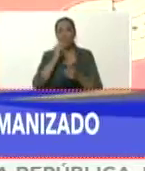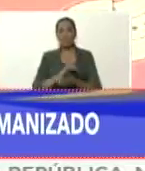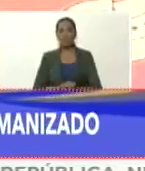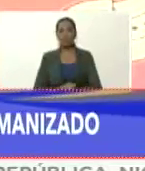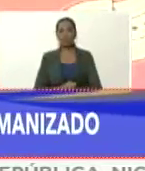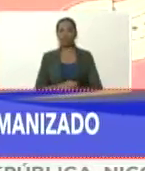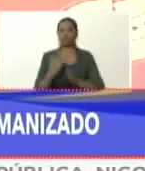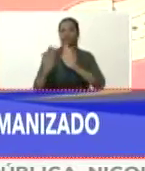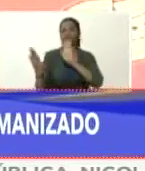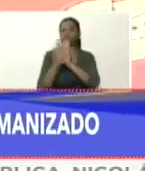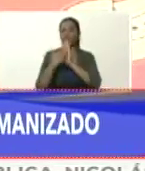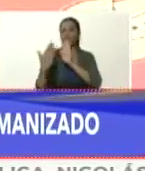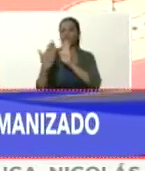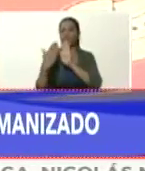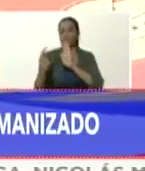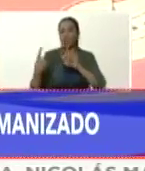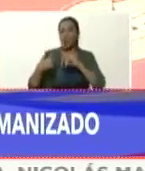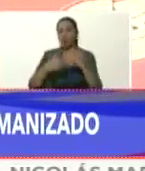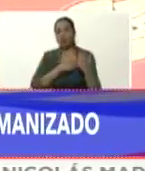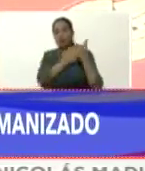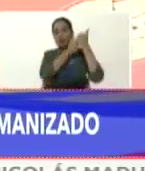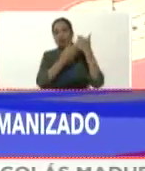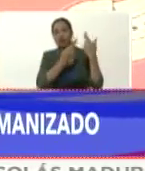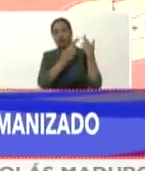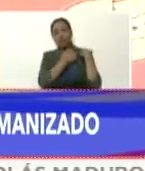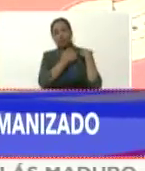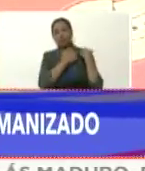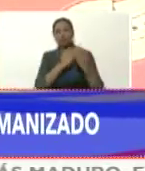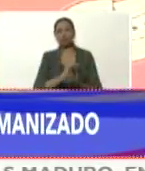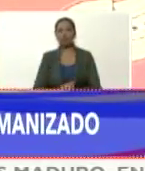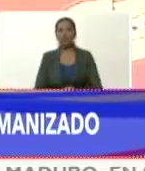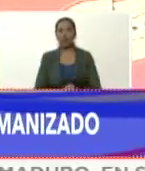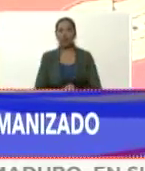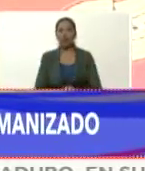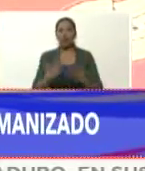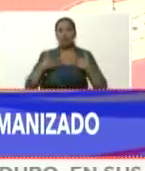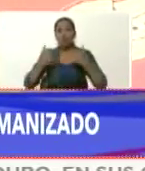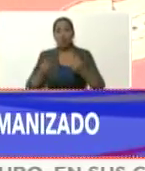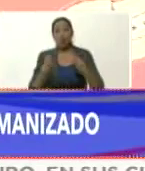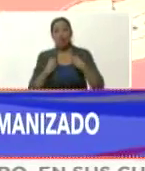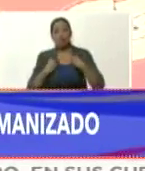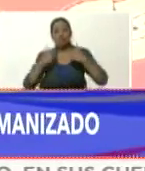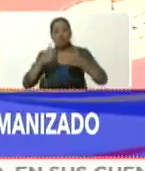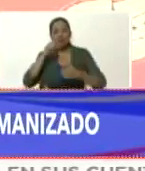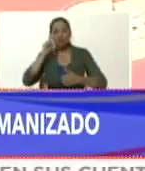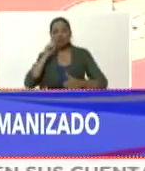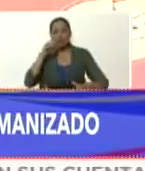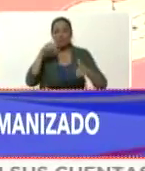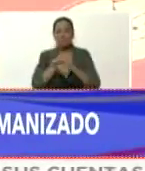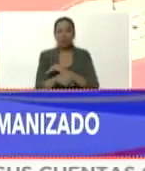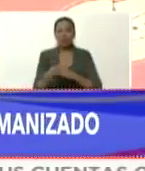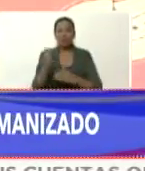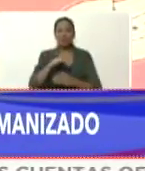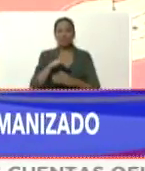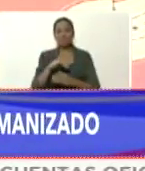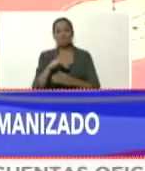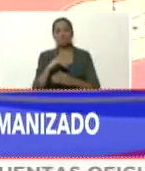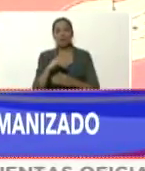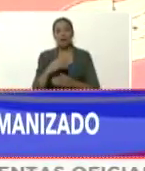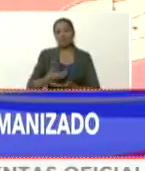al frente de la batalla por la salud y la vida de la mujer embarazada, del parto humanizado, de la lactancia